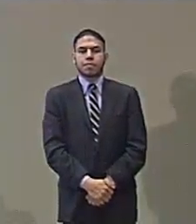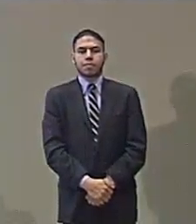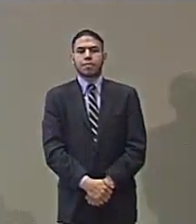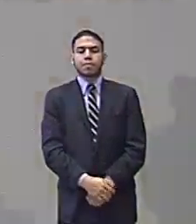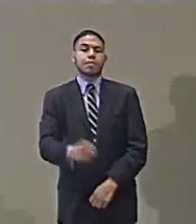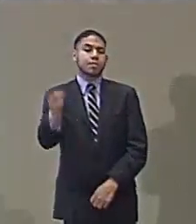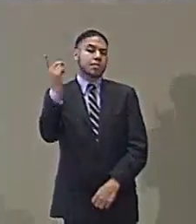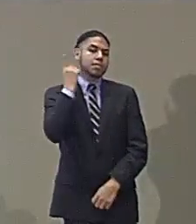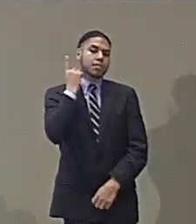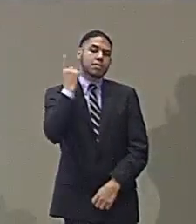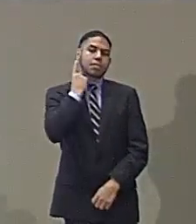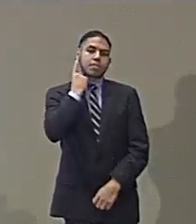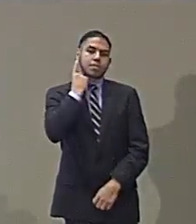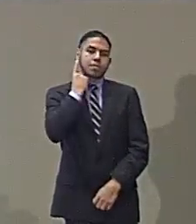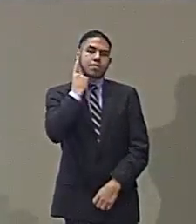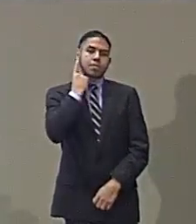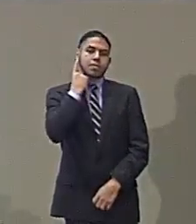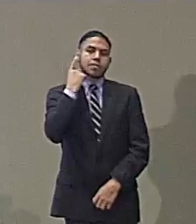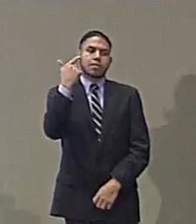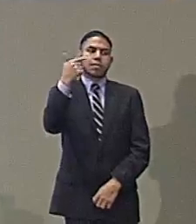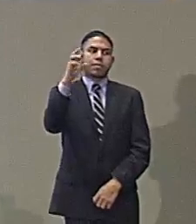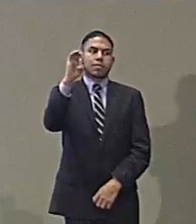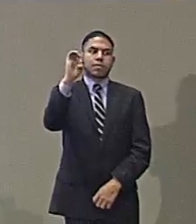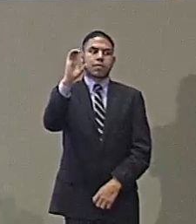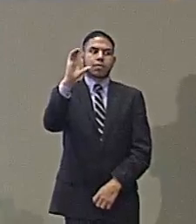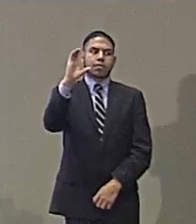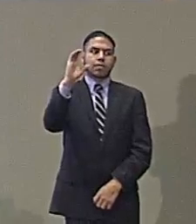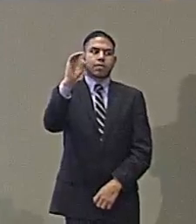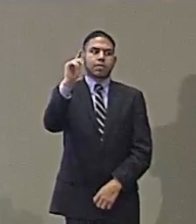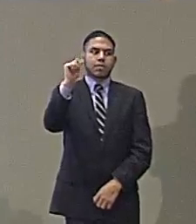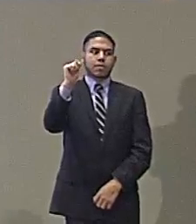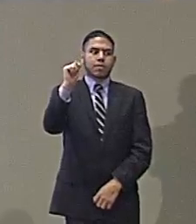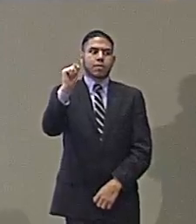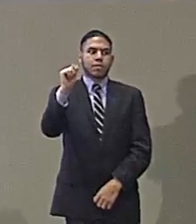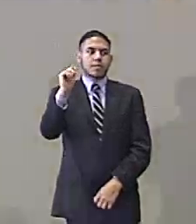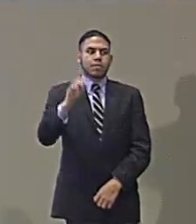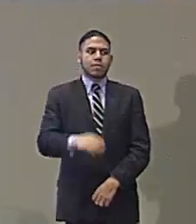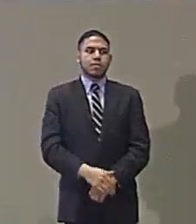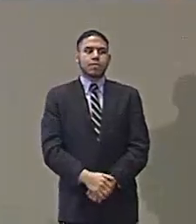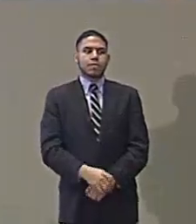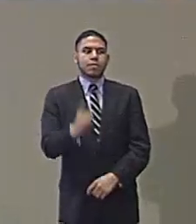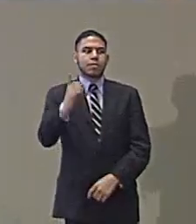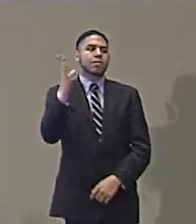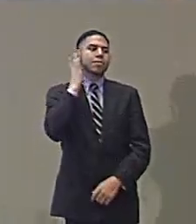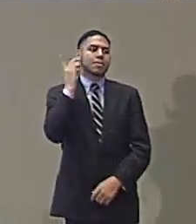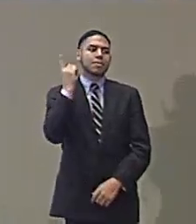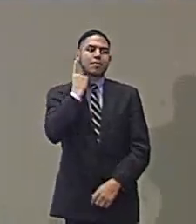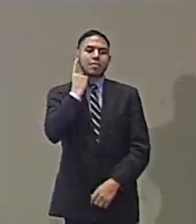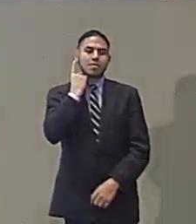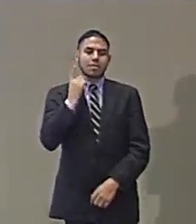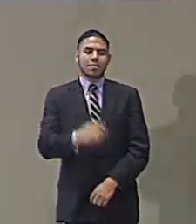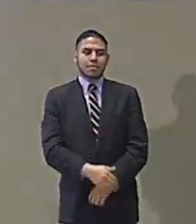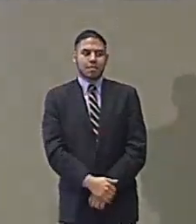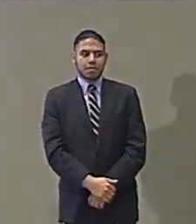la diputada grita el culín jaime presidente de la comisión de turismo de la cámara de diputados